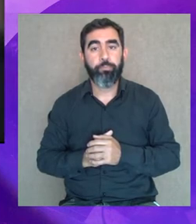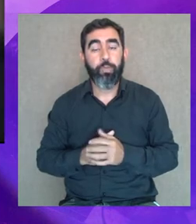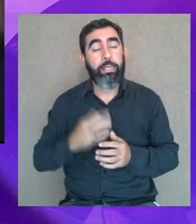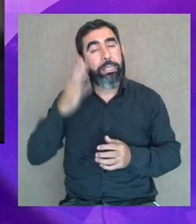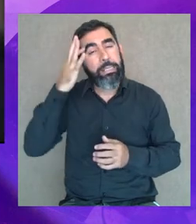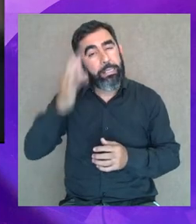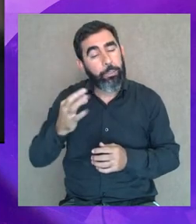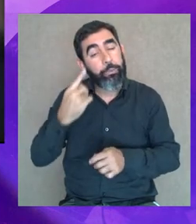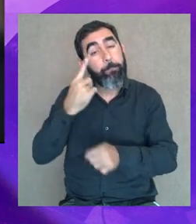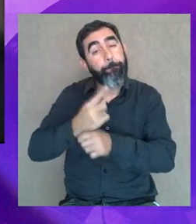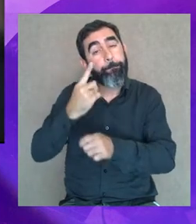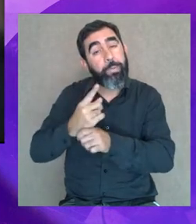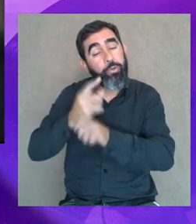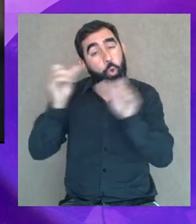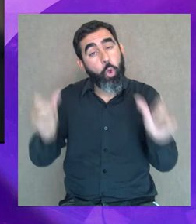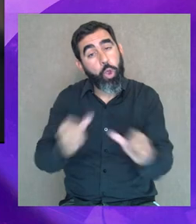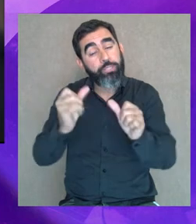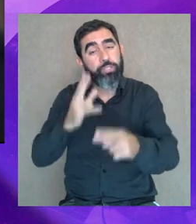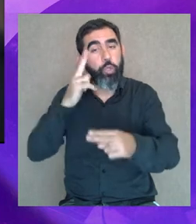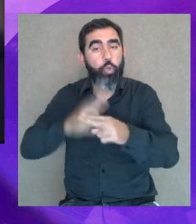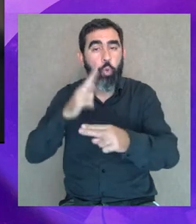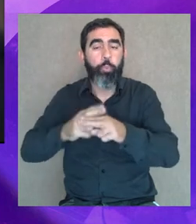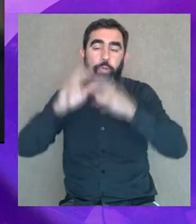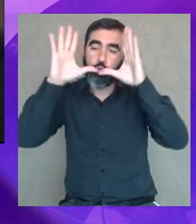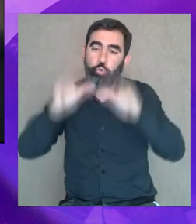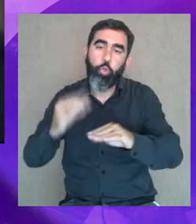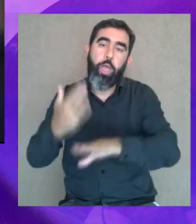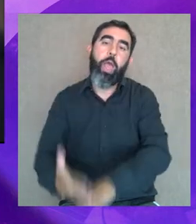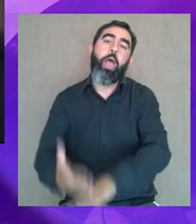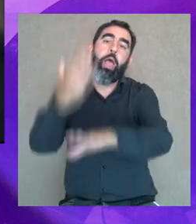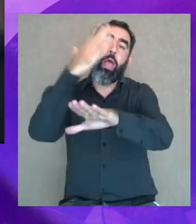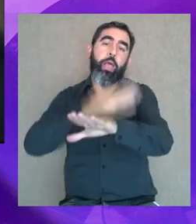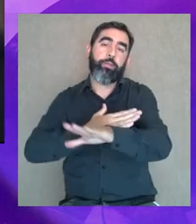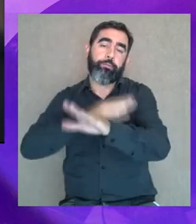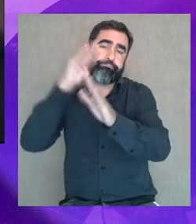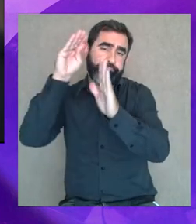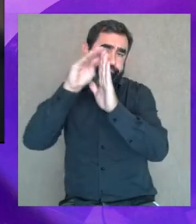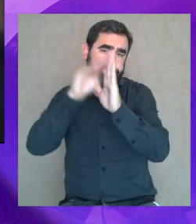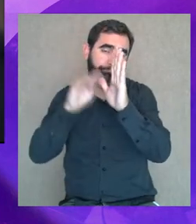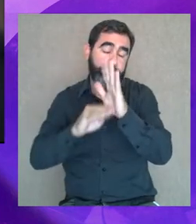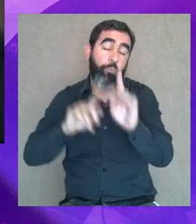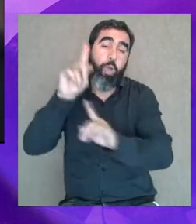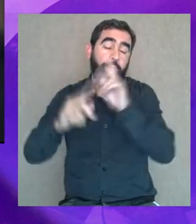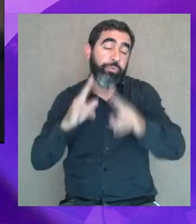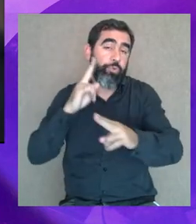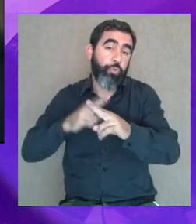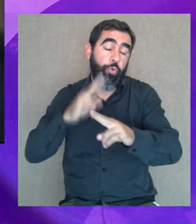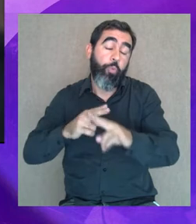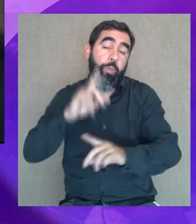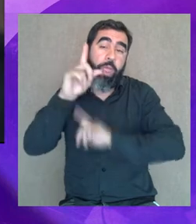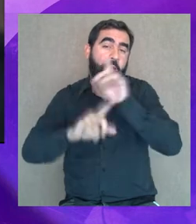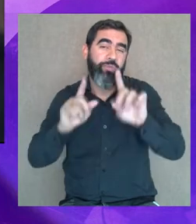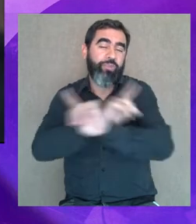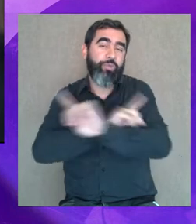y me parece que lo primero que tengan hacer era nombrar a todas las que estuvieron como antecesoras porque muchas de ellas nombran a árabes se parece